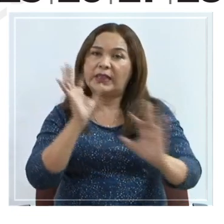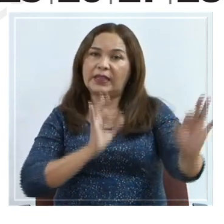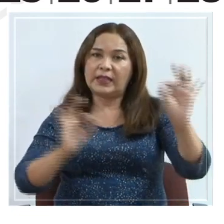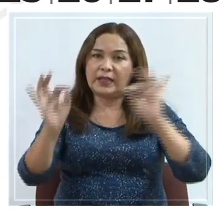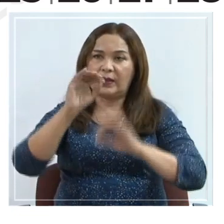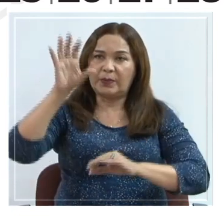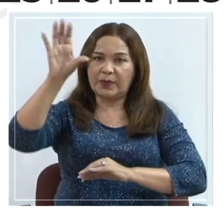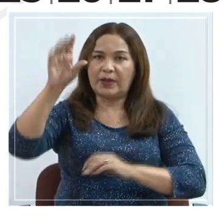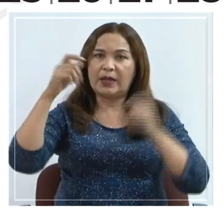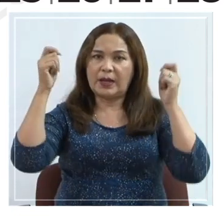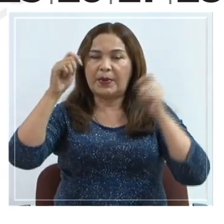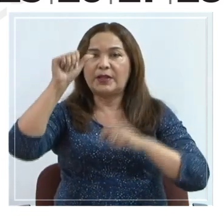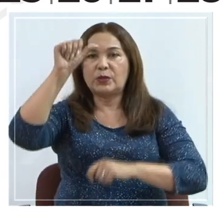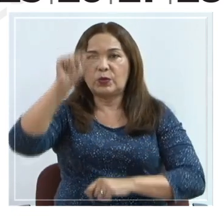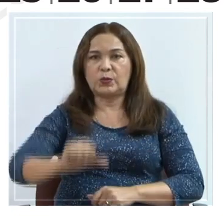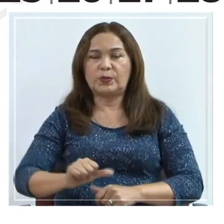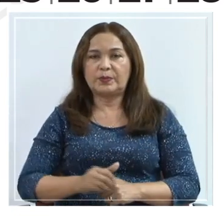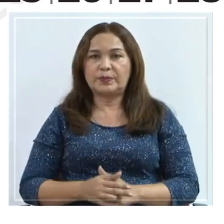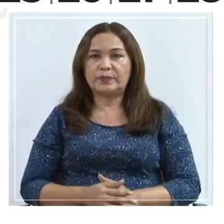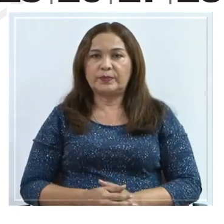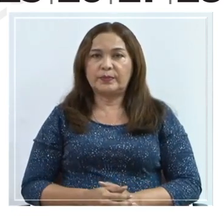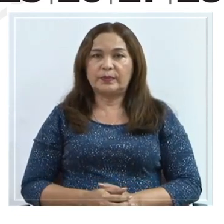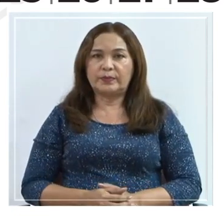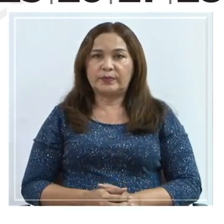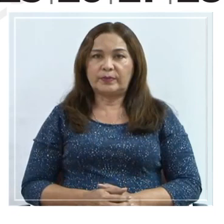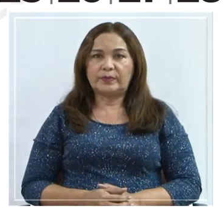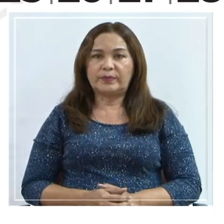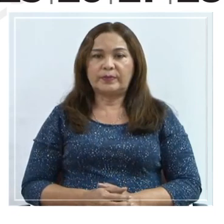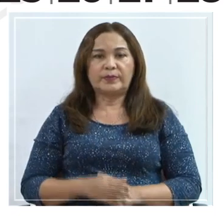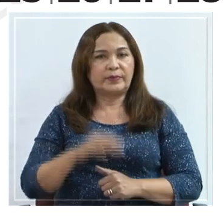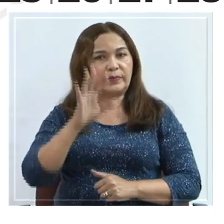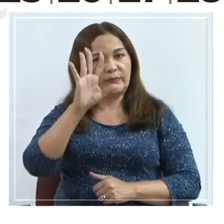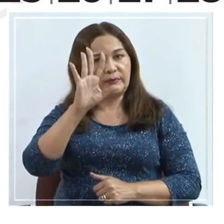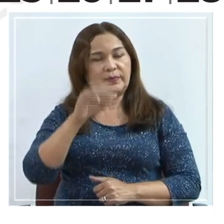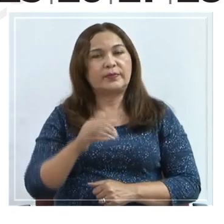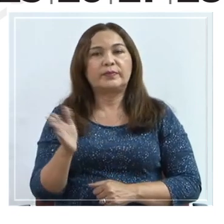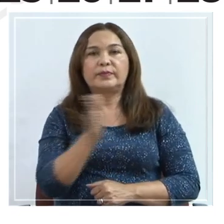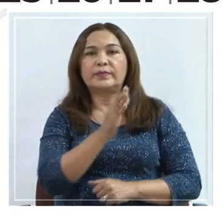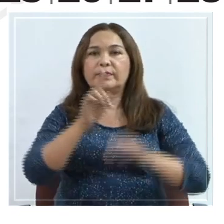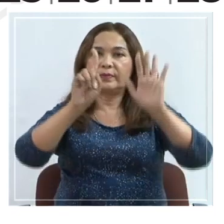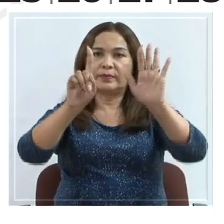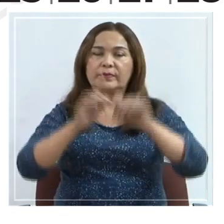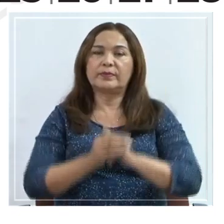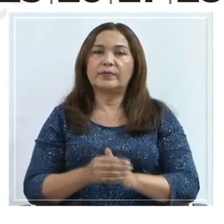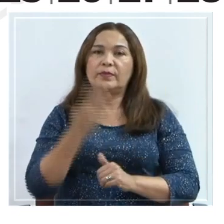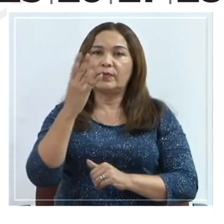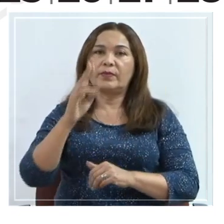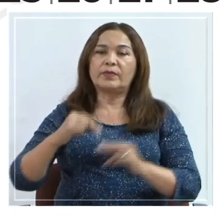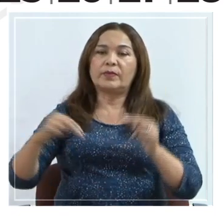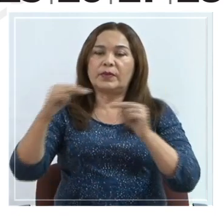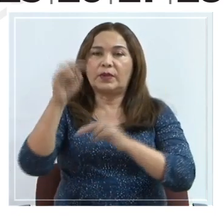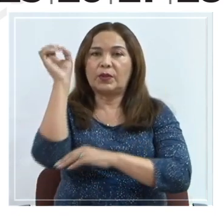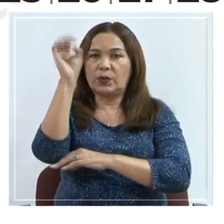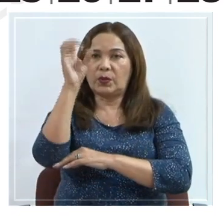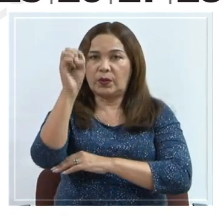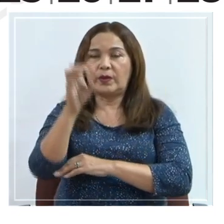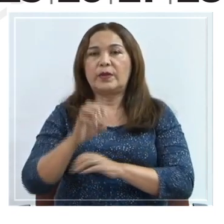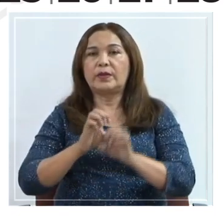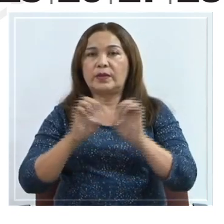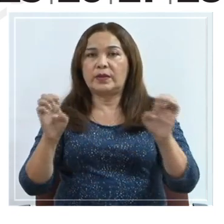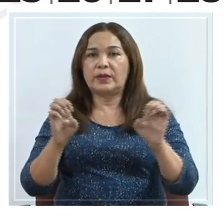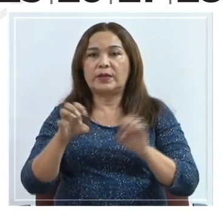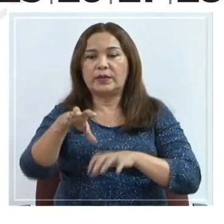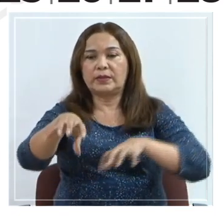de teatro patriótico campaña del sur día 5 y 6 cuarto nivel del congreso